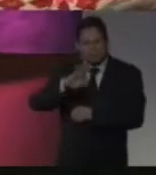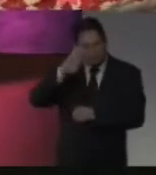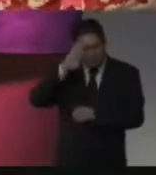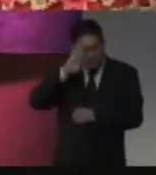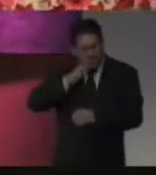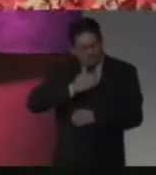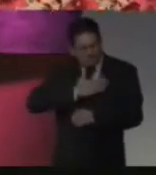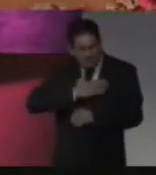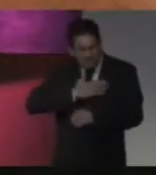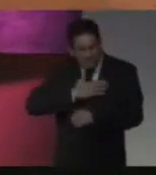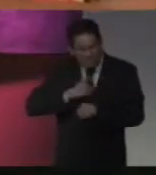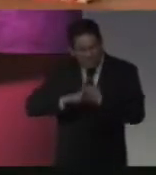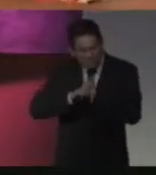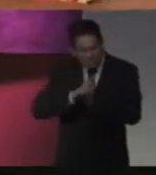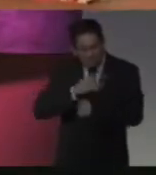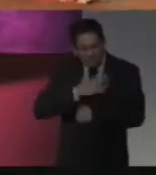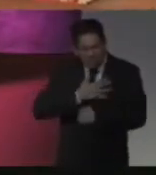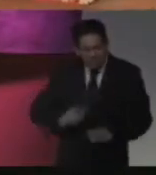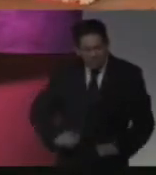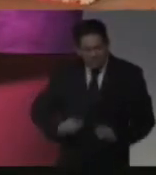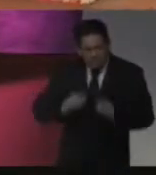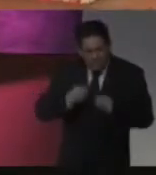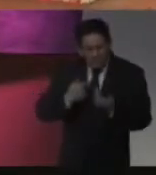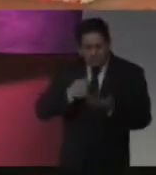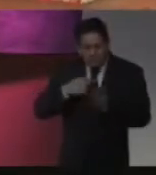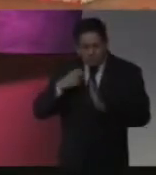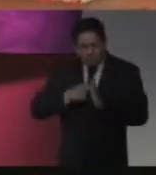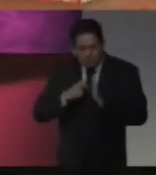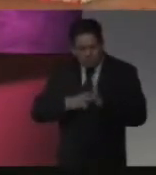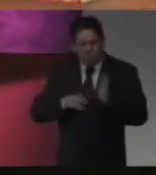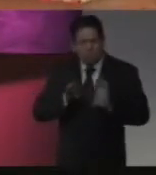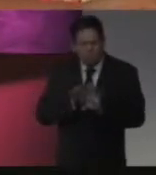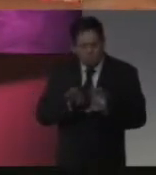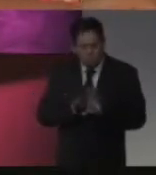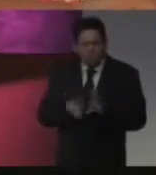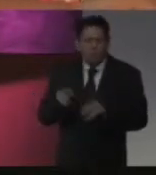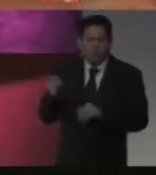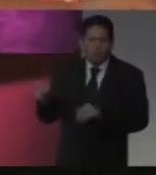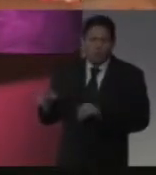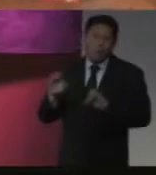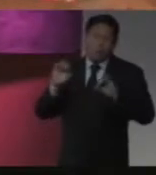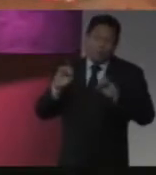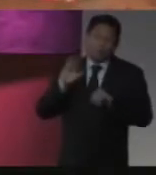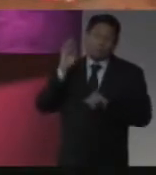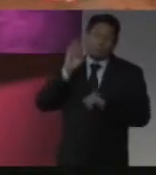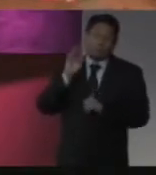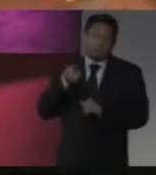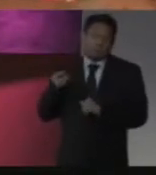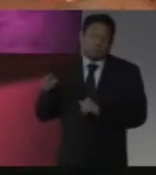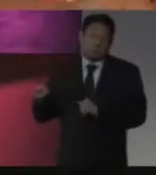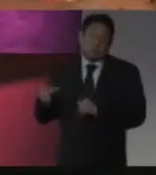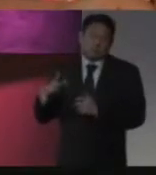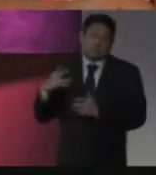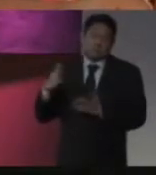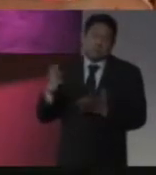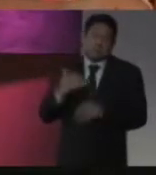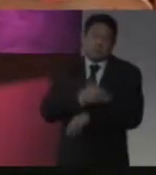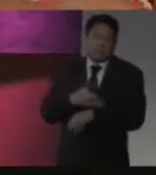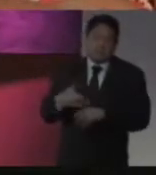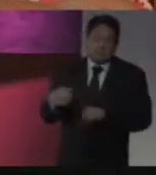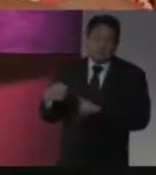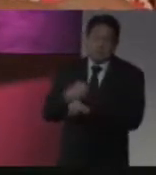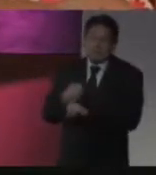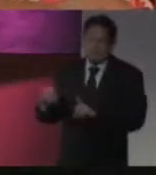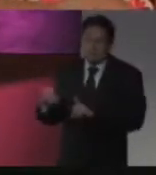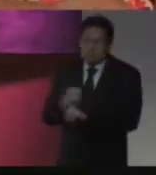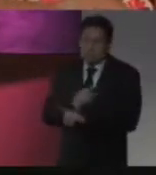problemas y reflexionar también en la violencia, a ver, cómo las